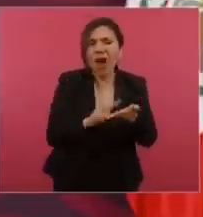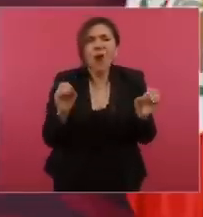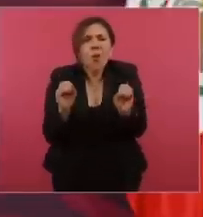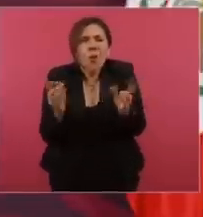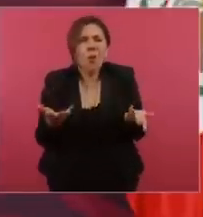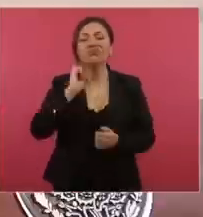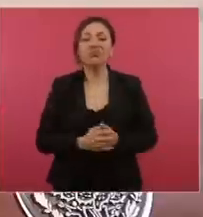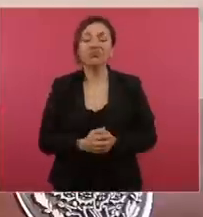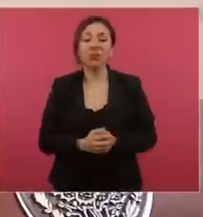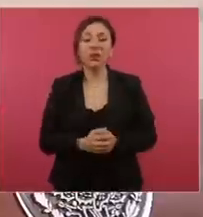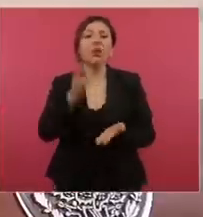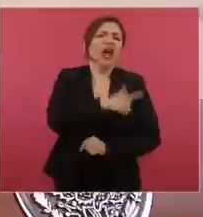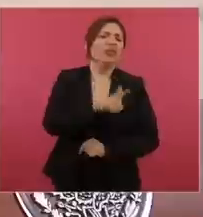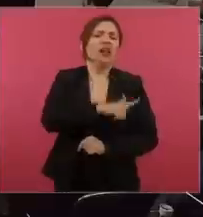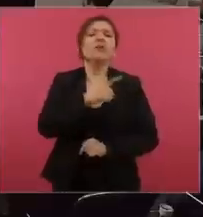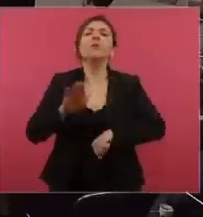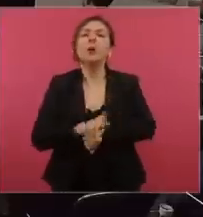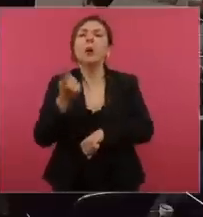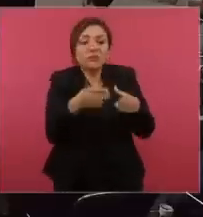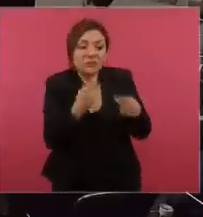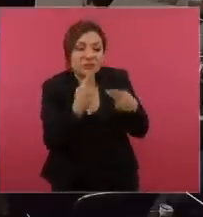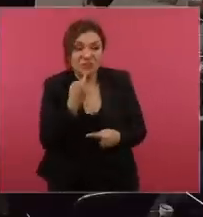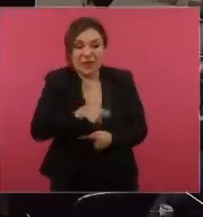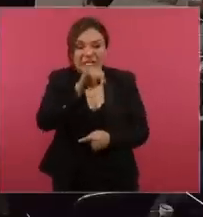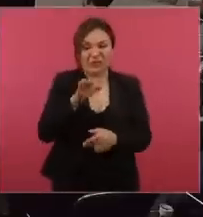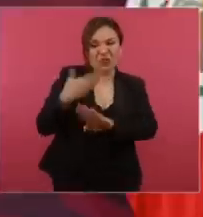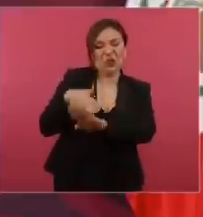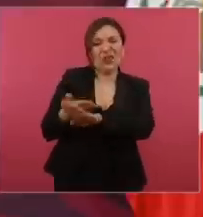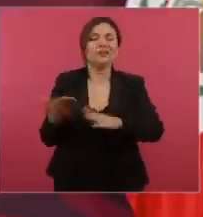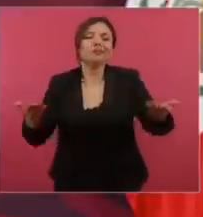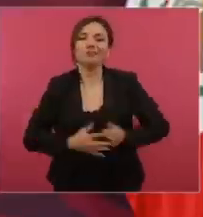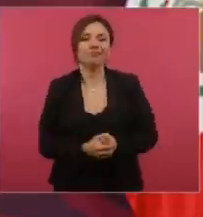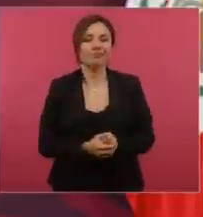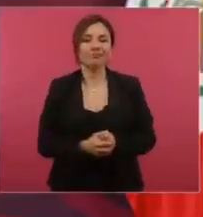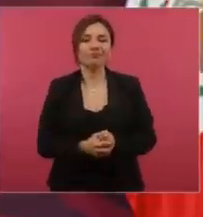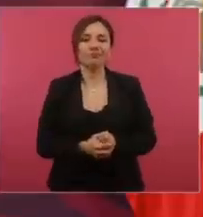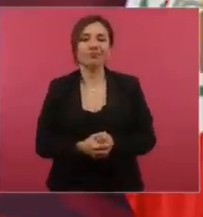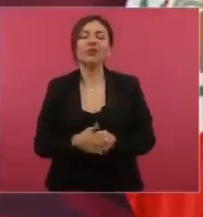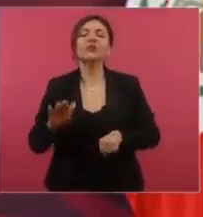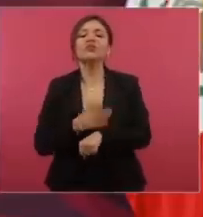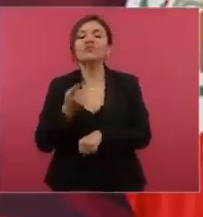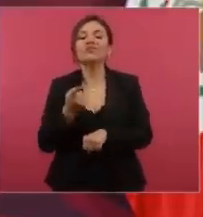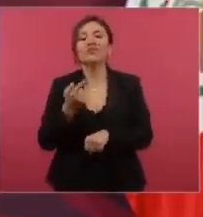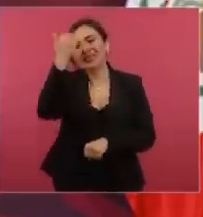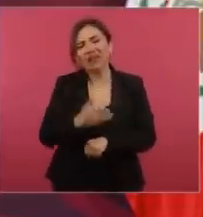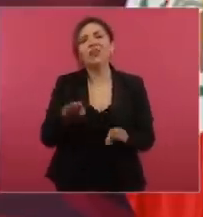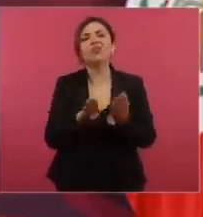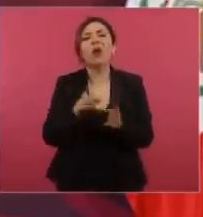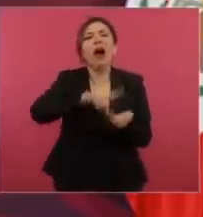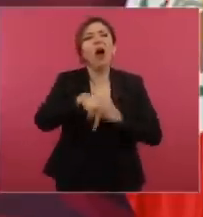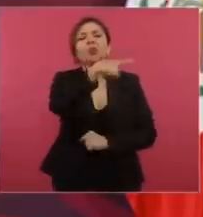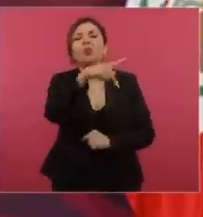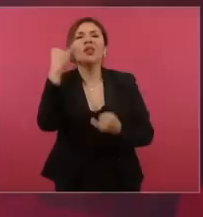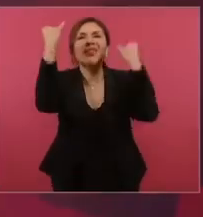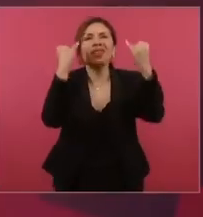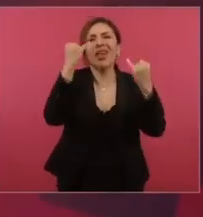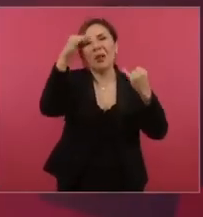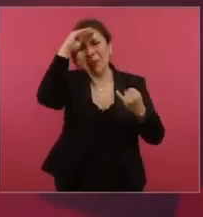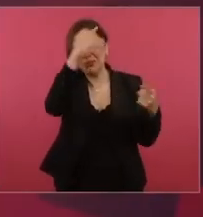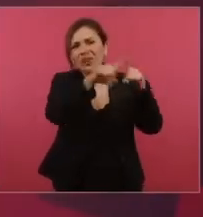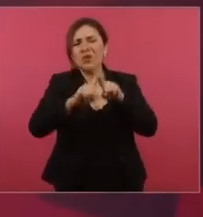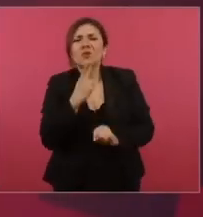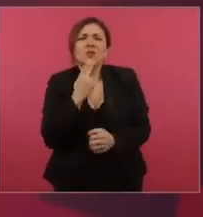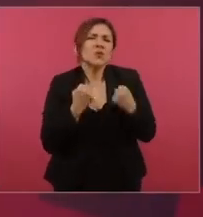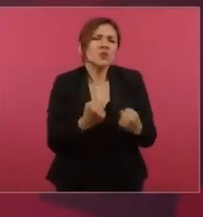Es un rechazo por consigna y sobre todo por la carga ideológica. Es mucho